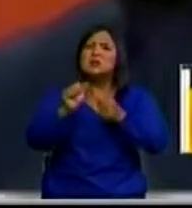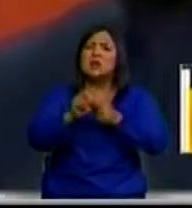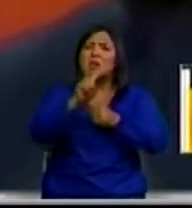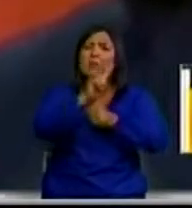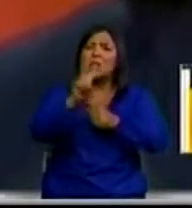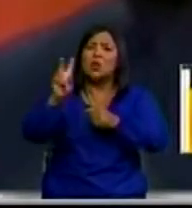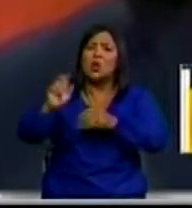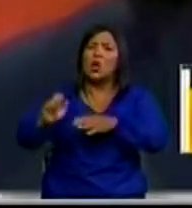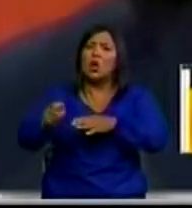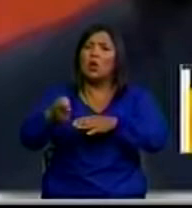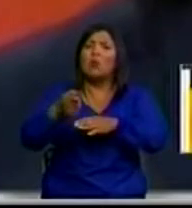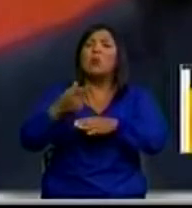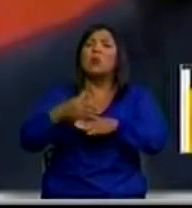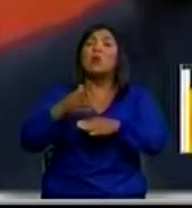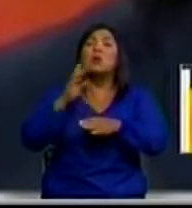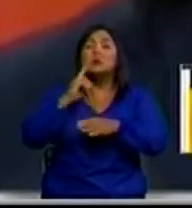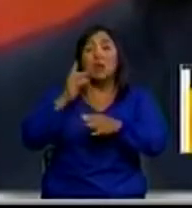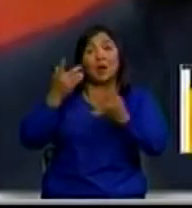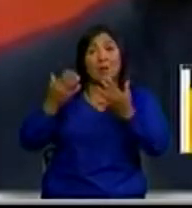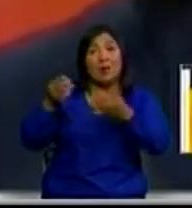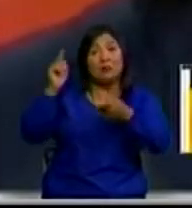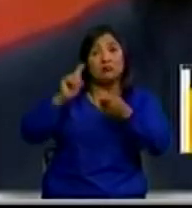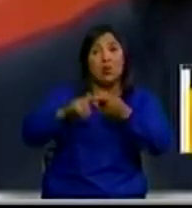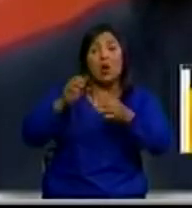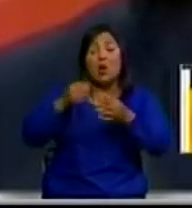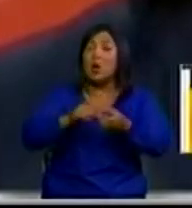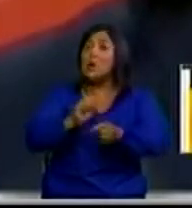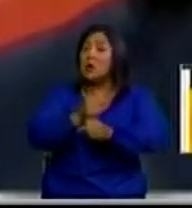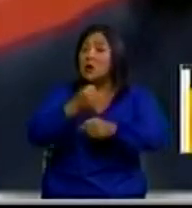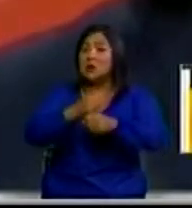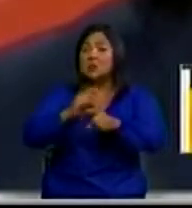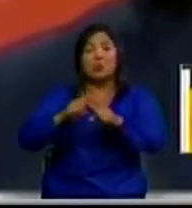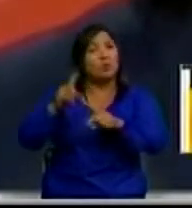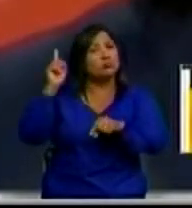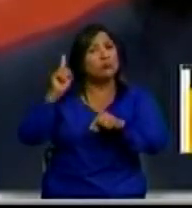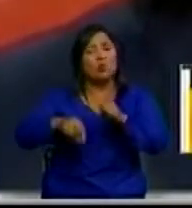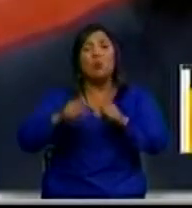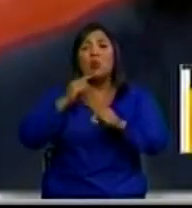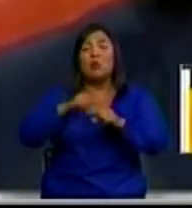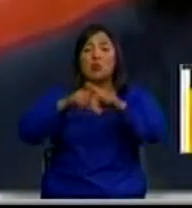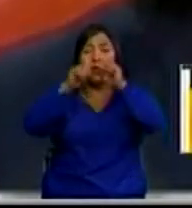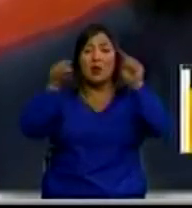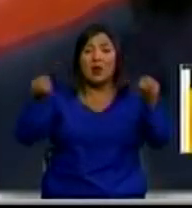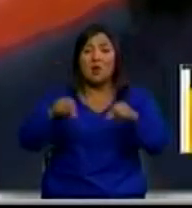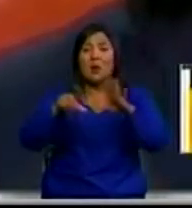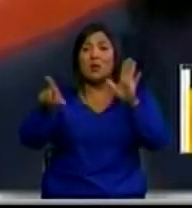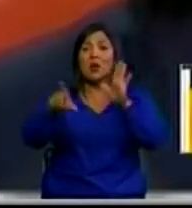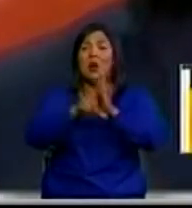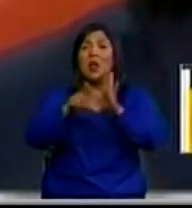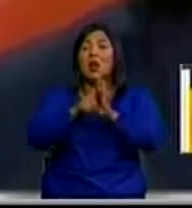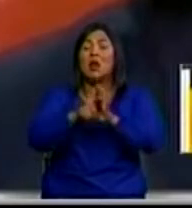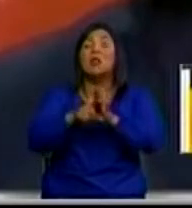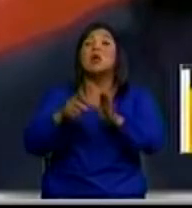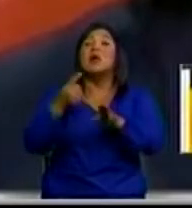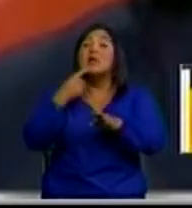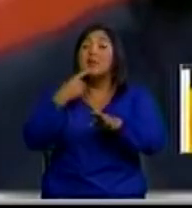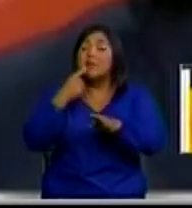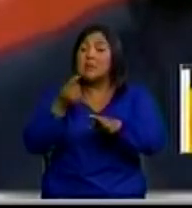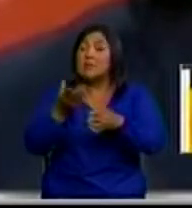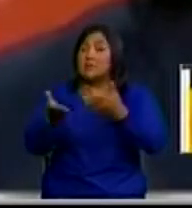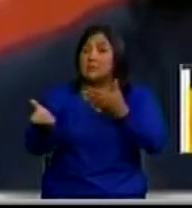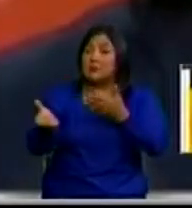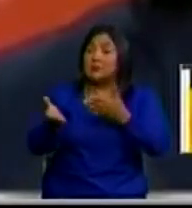frecuencias que tienen temporalidad esto no debe estar en el marco de la ley de la temporalidad que se deba dar